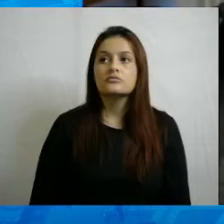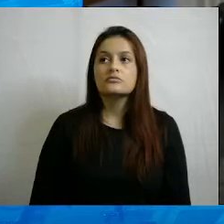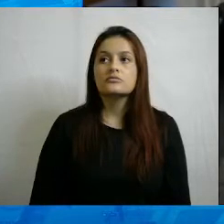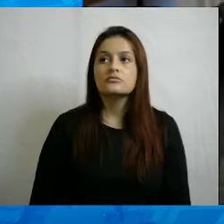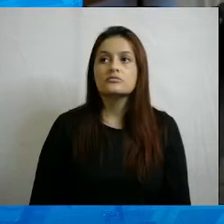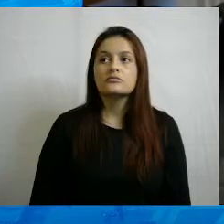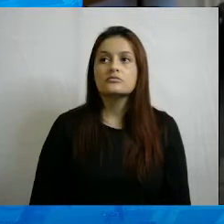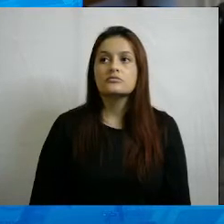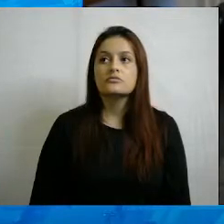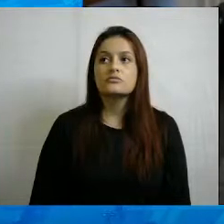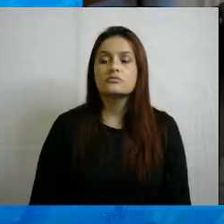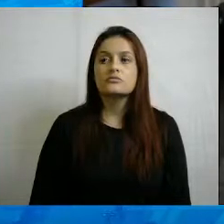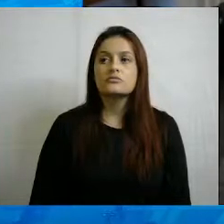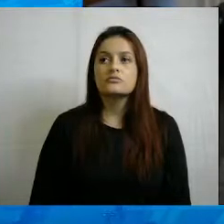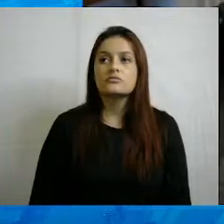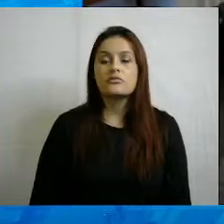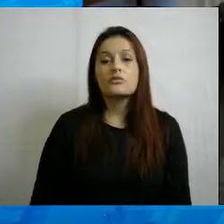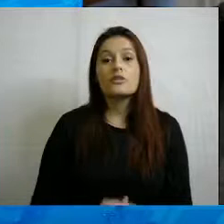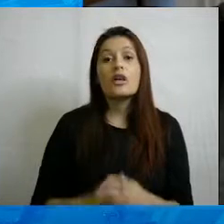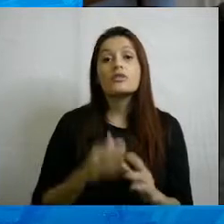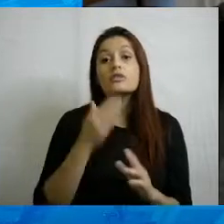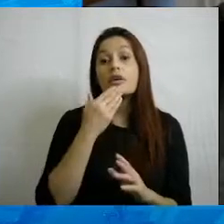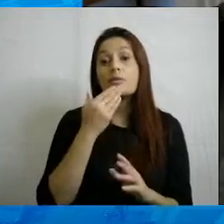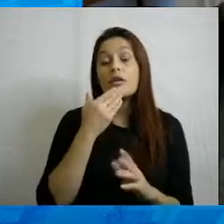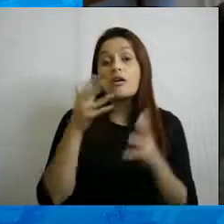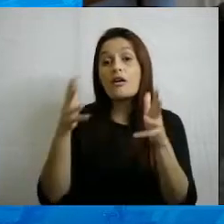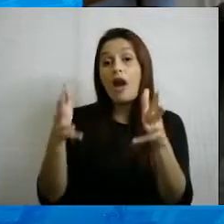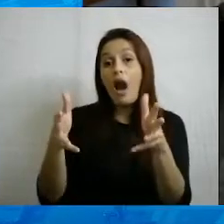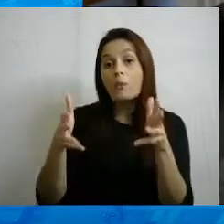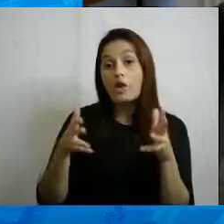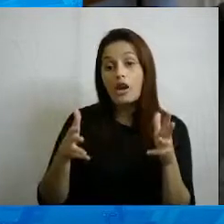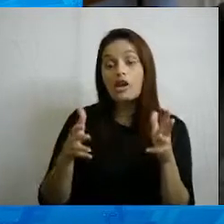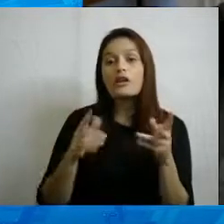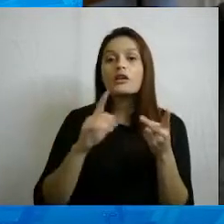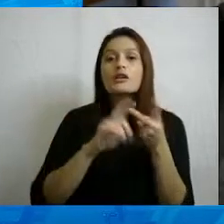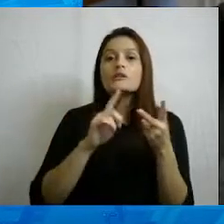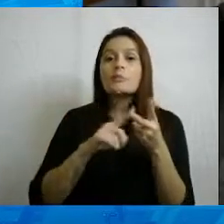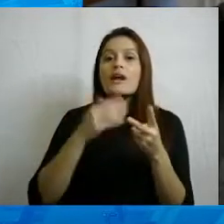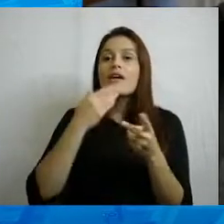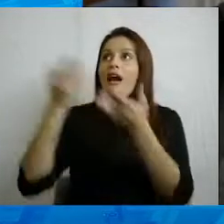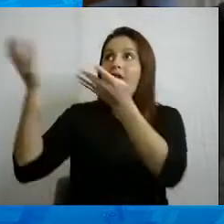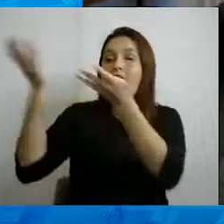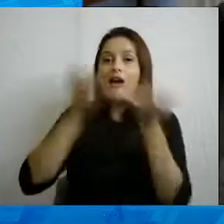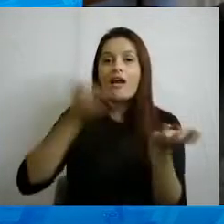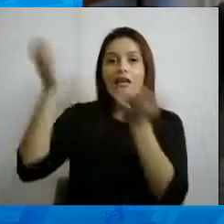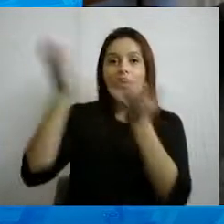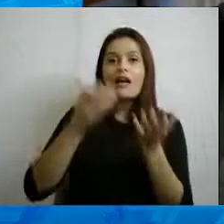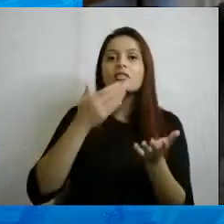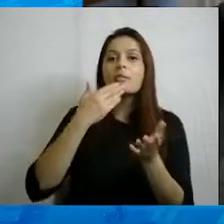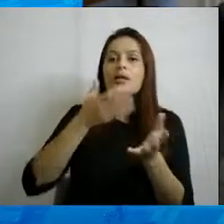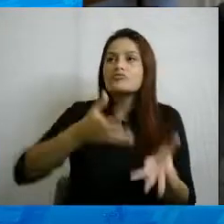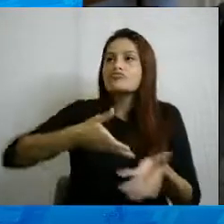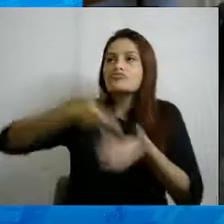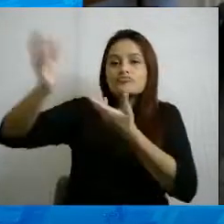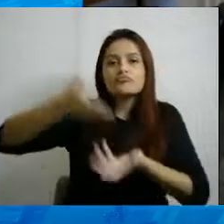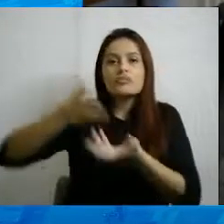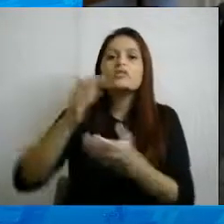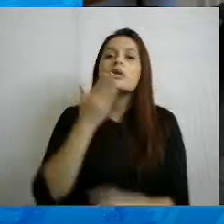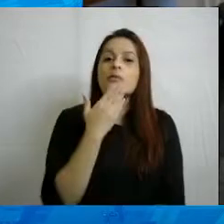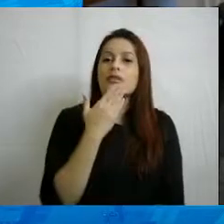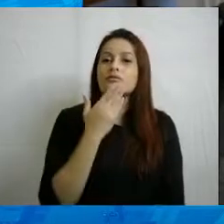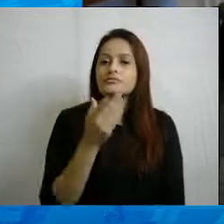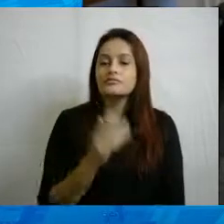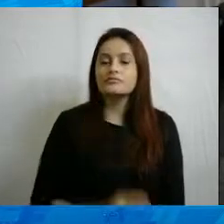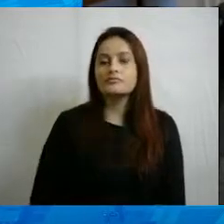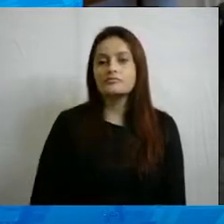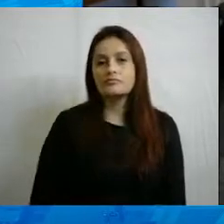carga y descarga. Así que lo más probable es que los sistemas de comisión jurídica la próxima semana para presentarle las propuestas que se están trabajando en la modificación